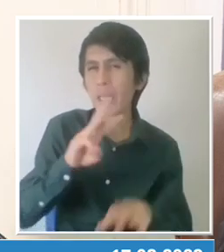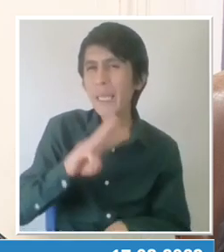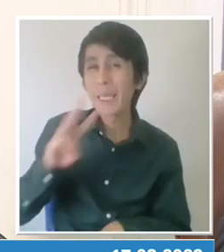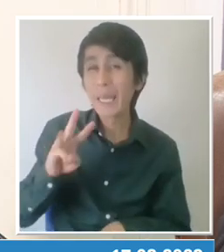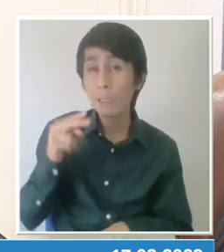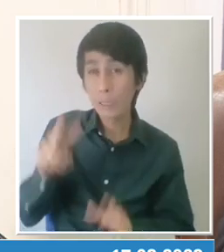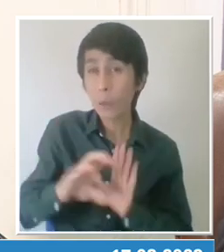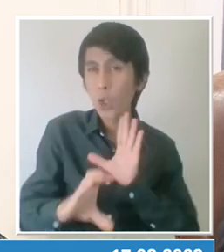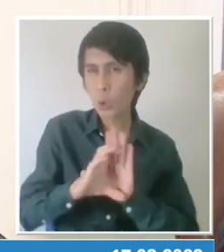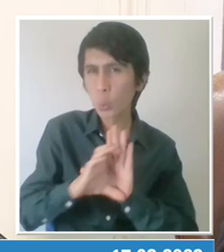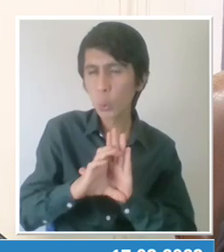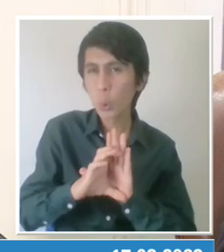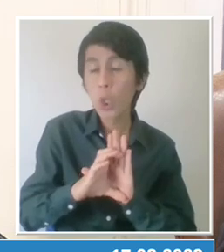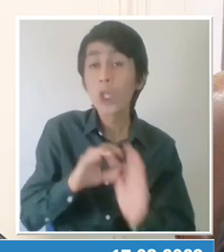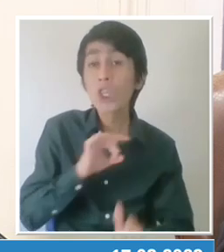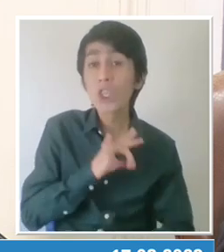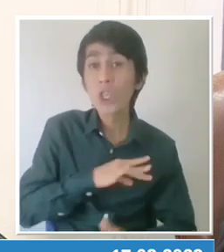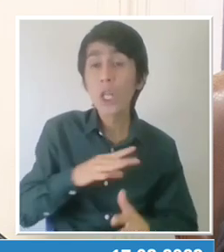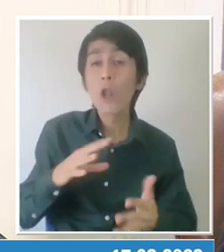Estado unitario.